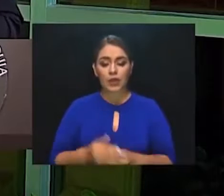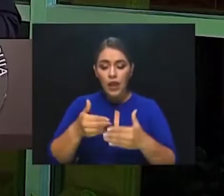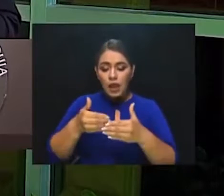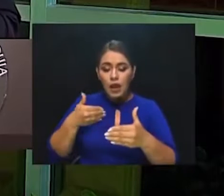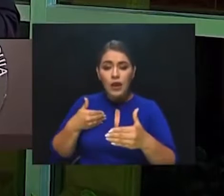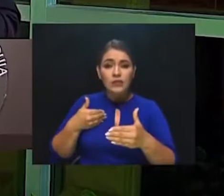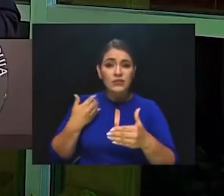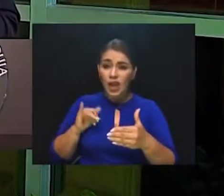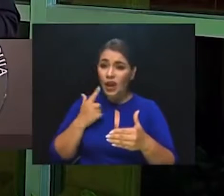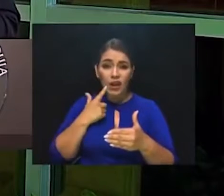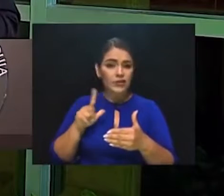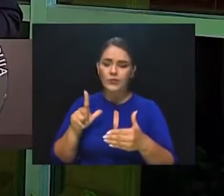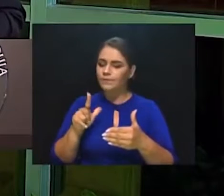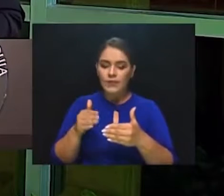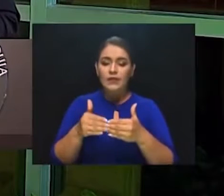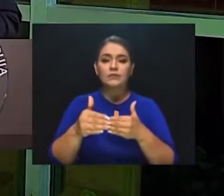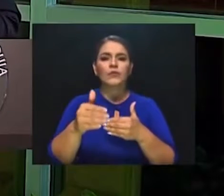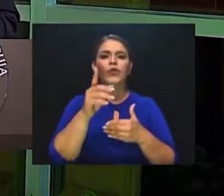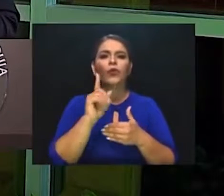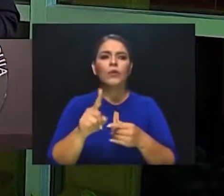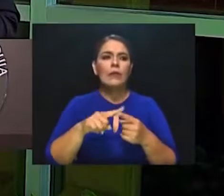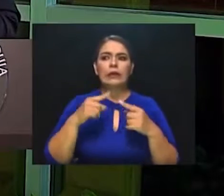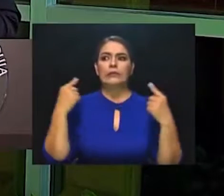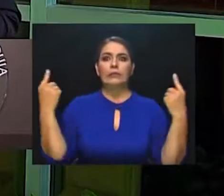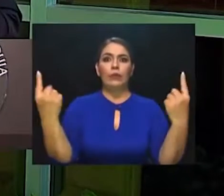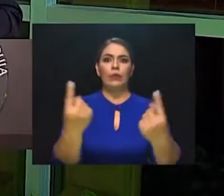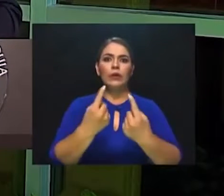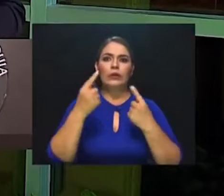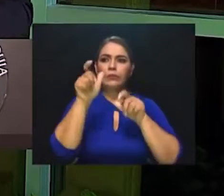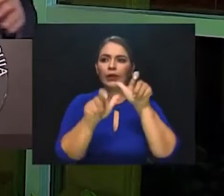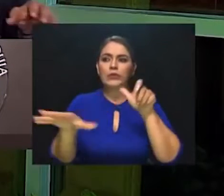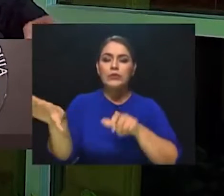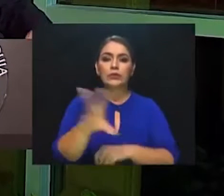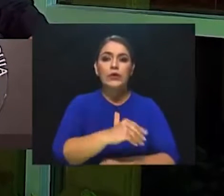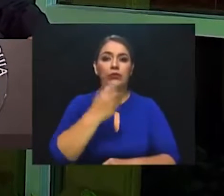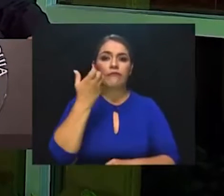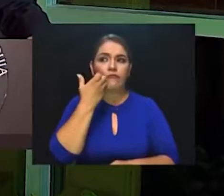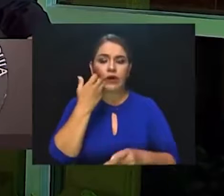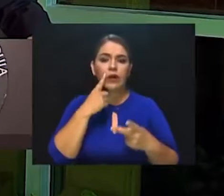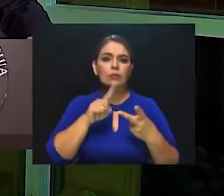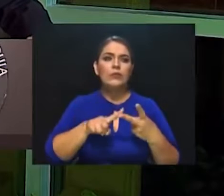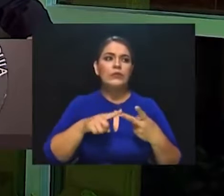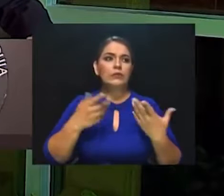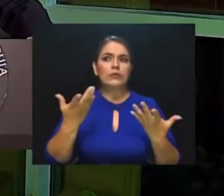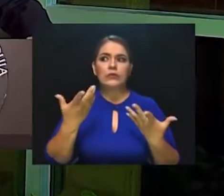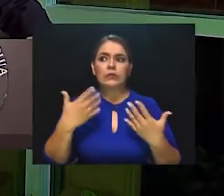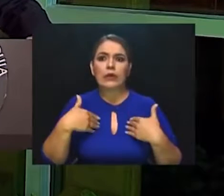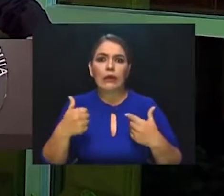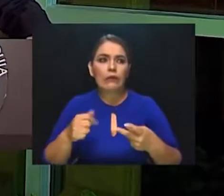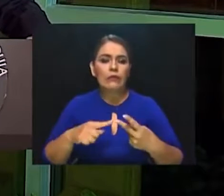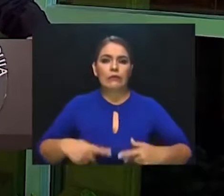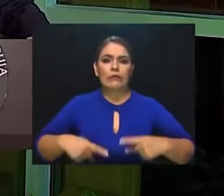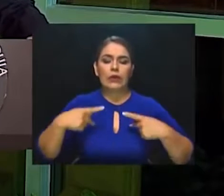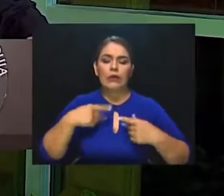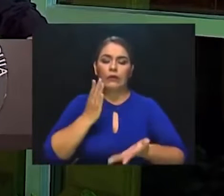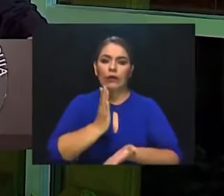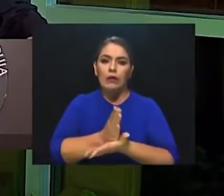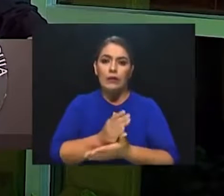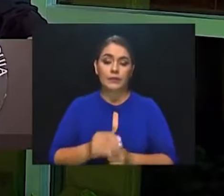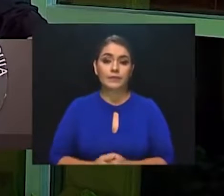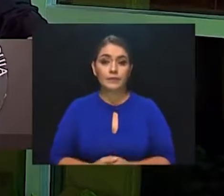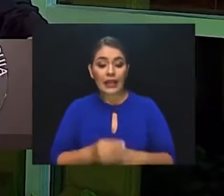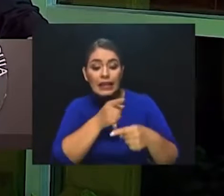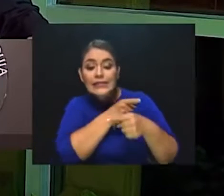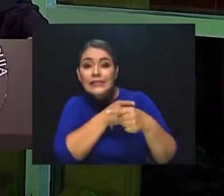juego son la vida y la salud pública. Por eso hemos decretado para este fin